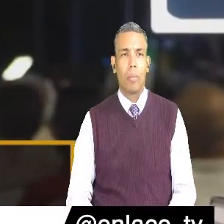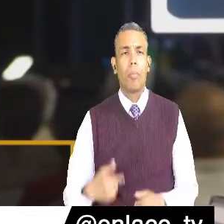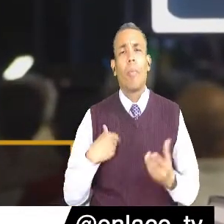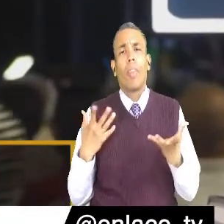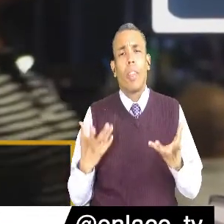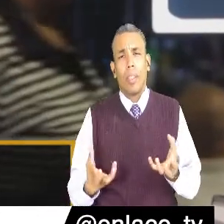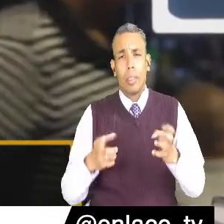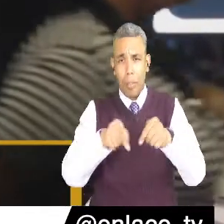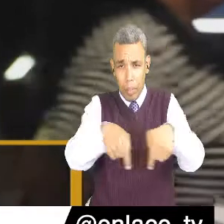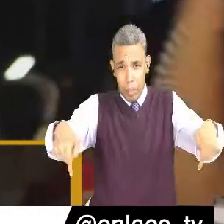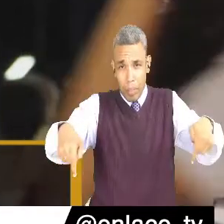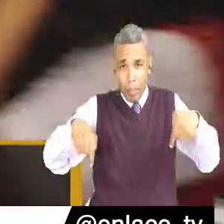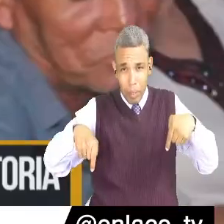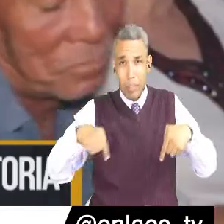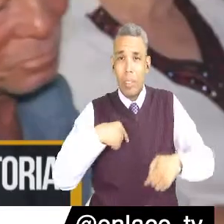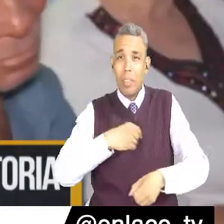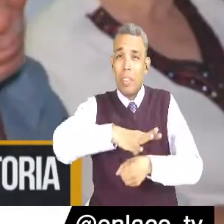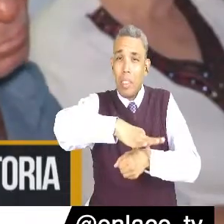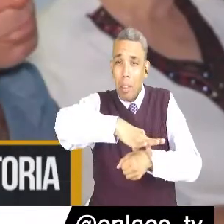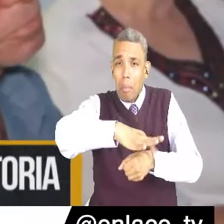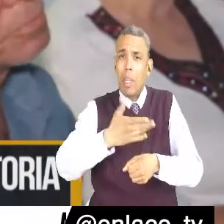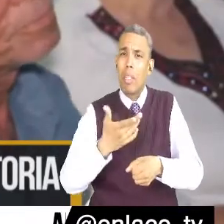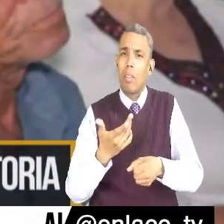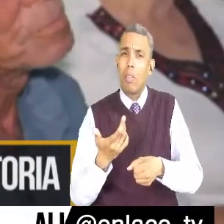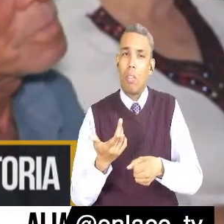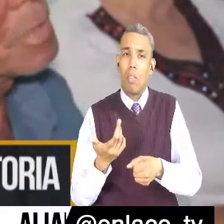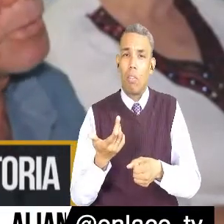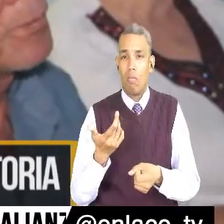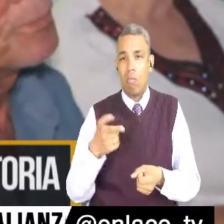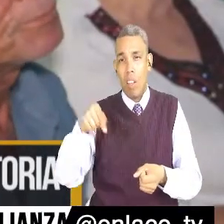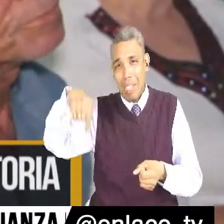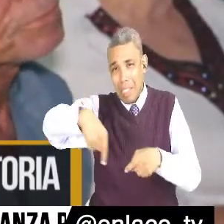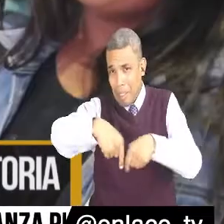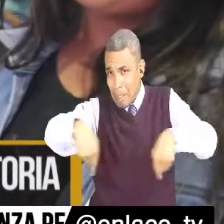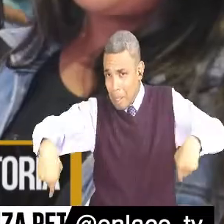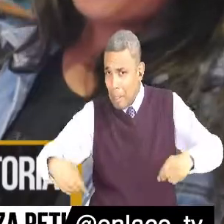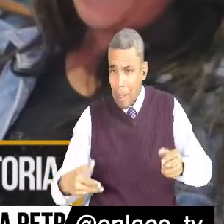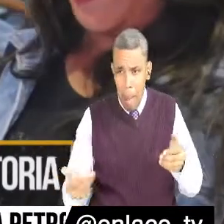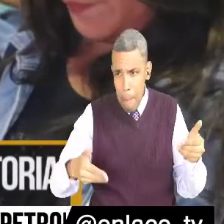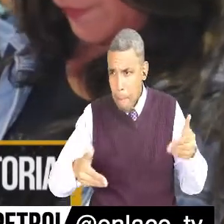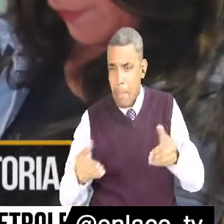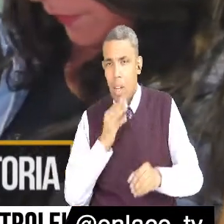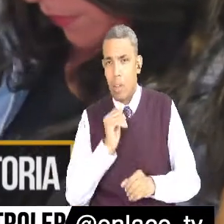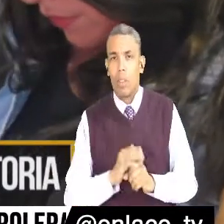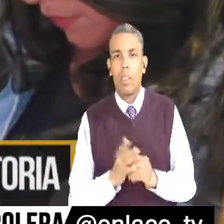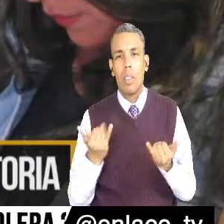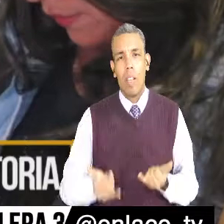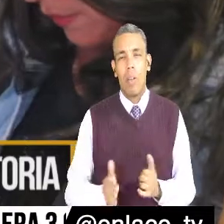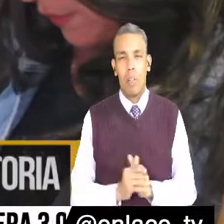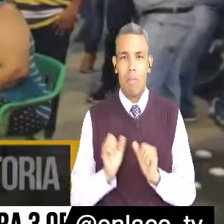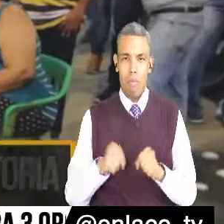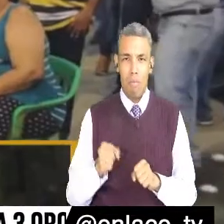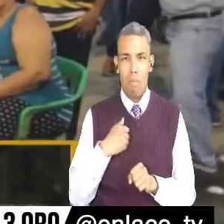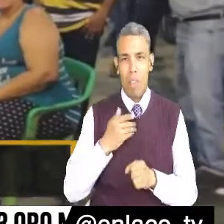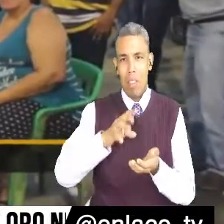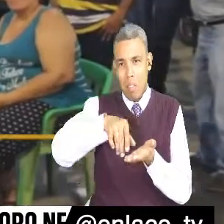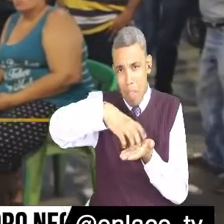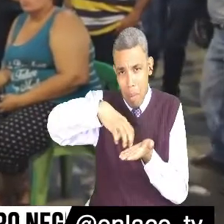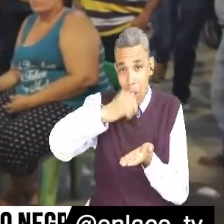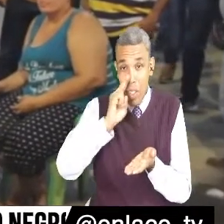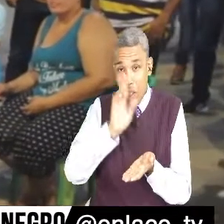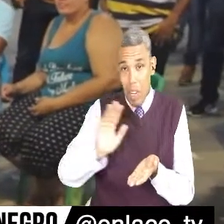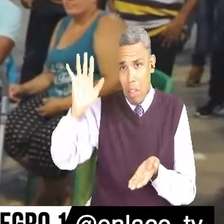mucho rato no lo hay. Ahora los pobladores de estas zonas podrán beneficiarse de subsidios del orden local, departamental y